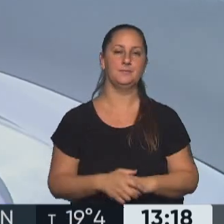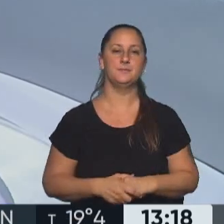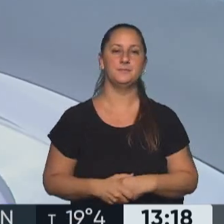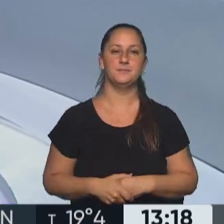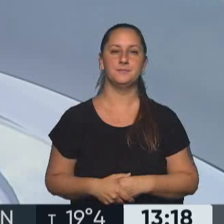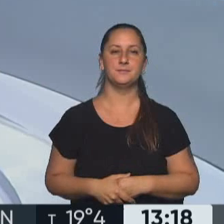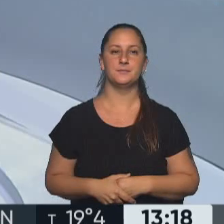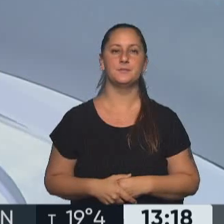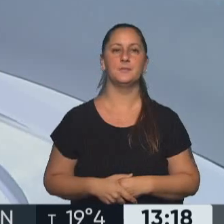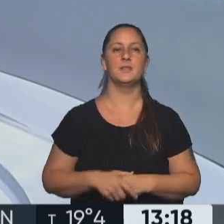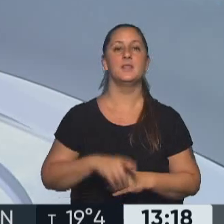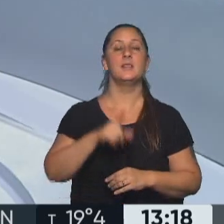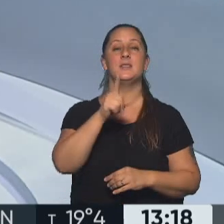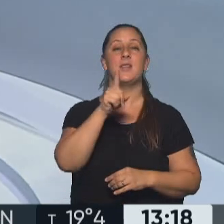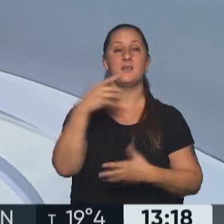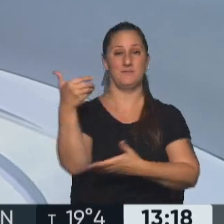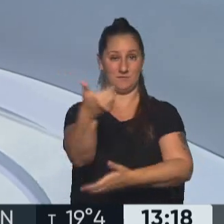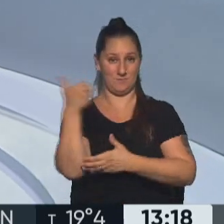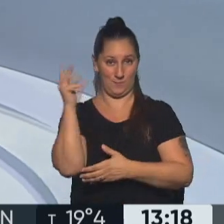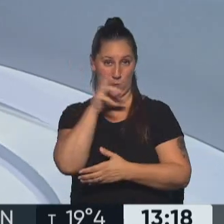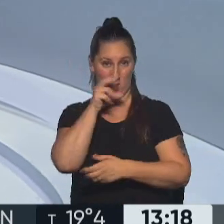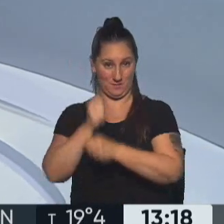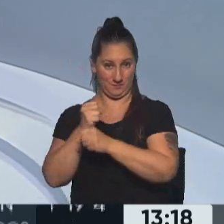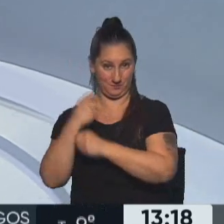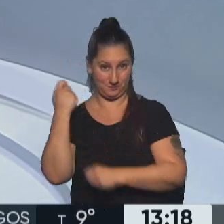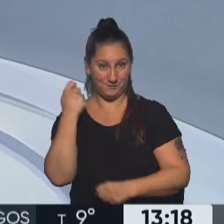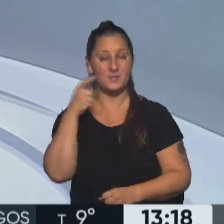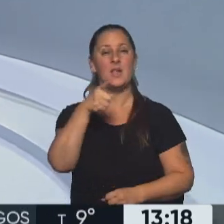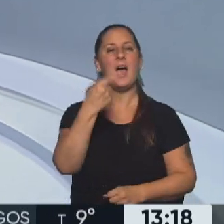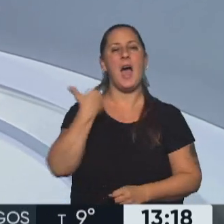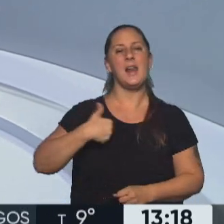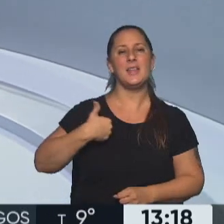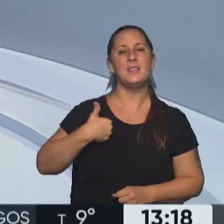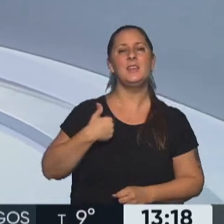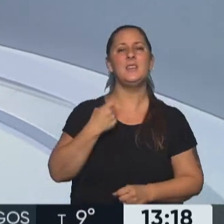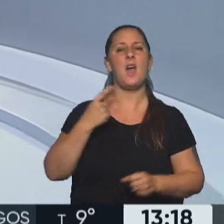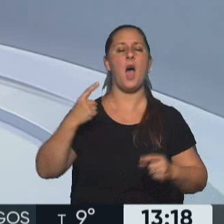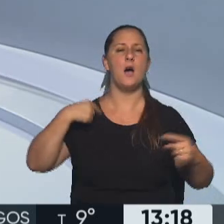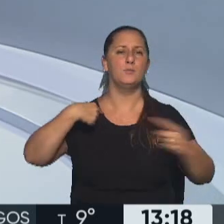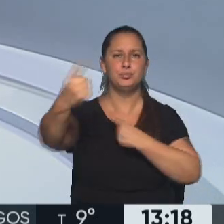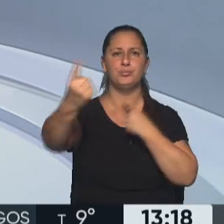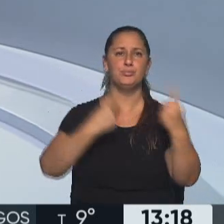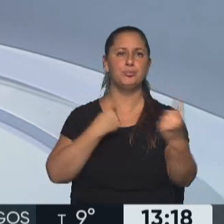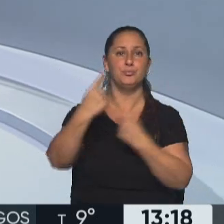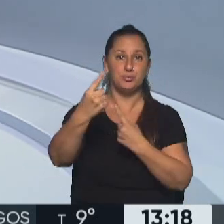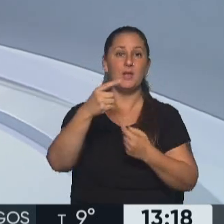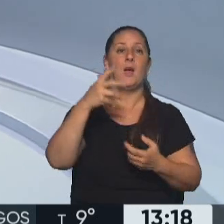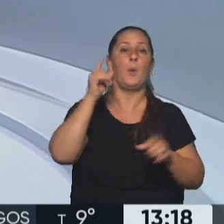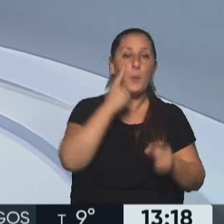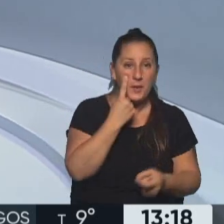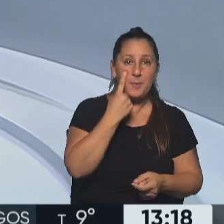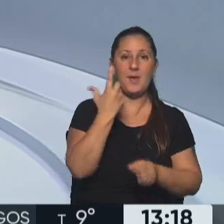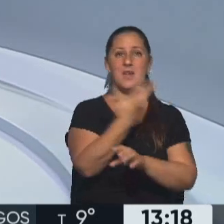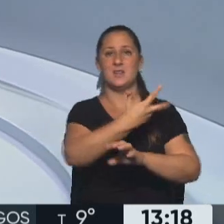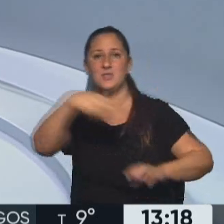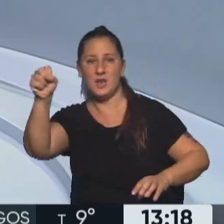la trata de personas en argentina uno tiende a creer a veces argentina es un lugar de origen tránsito y destino de víctimas de trata de personas porque